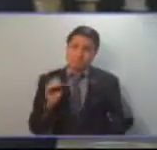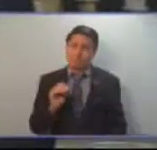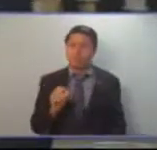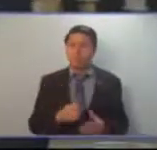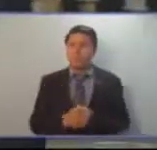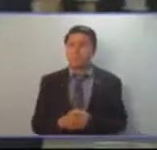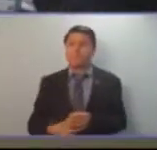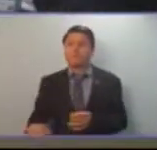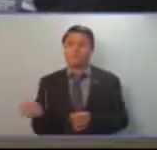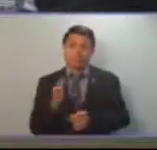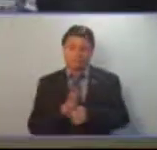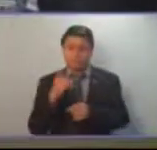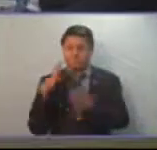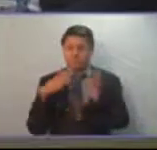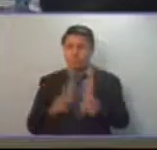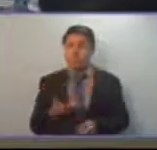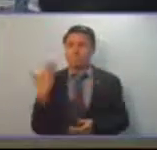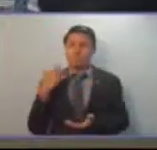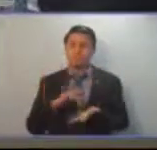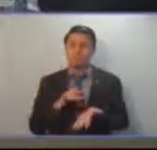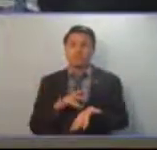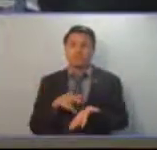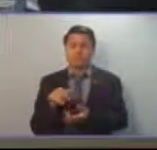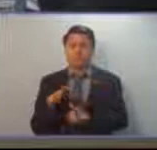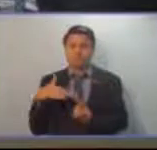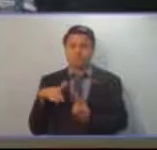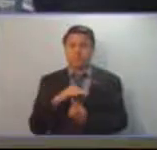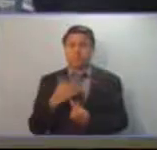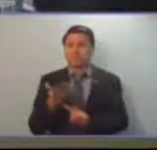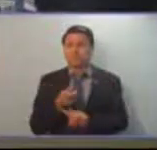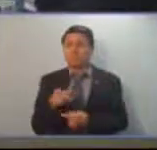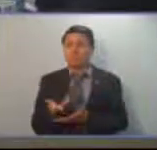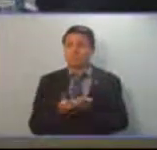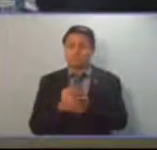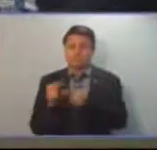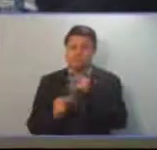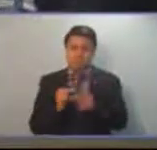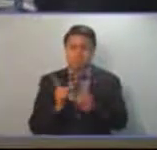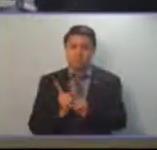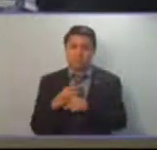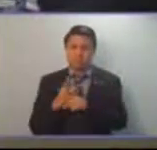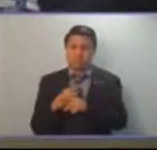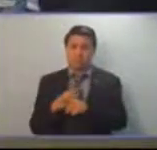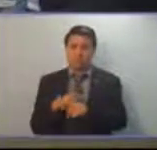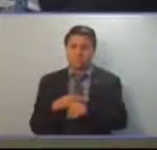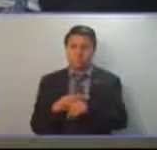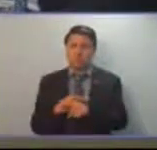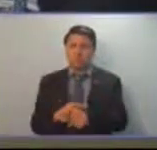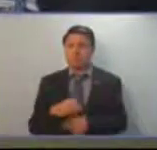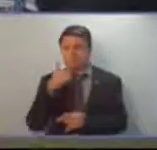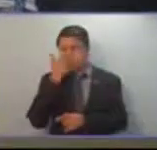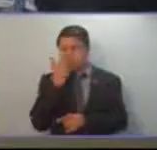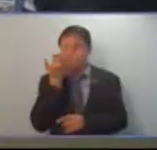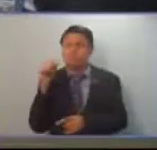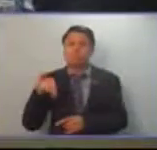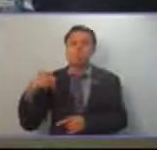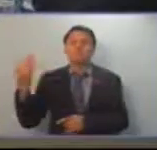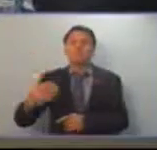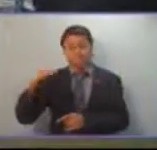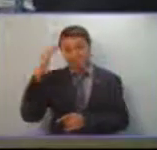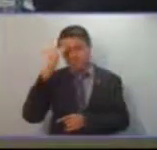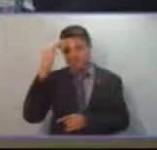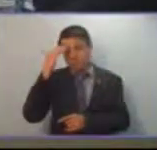al partido de gobierno que se aprovechaba de la situación. Todo esto ha cambiado y los jóvenes de hoy deben